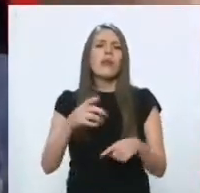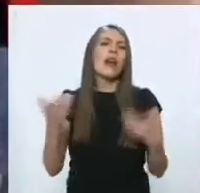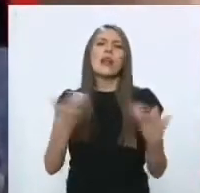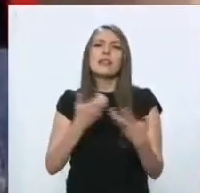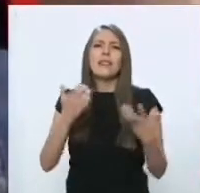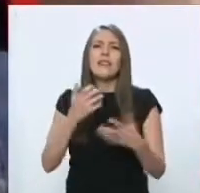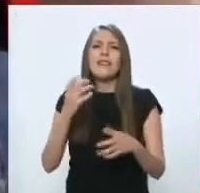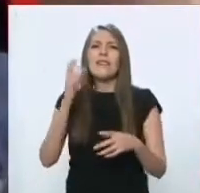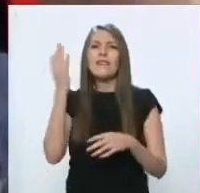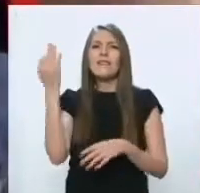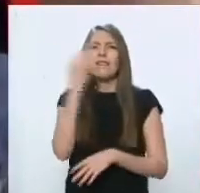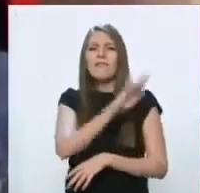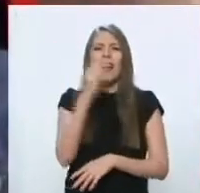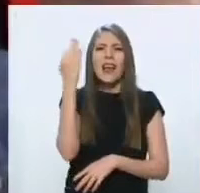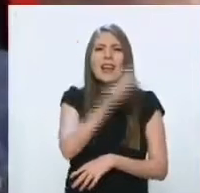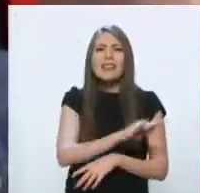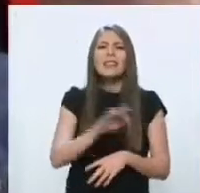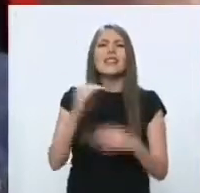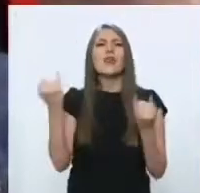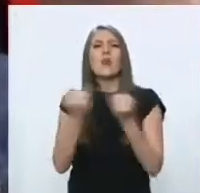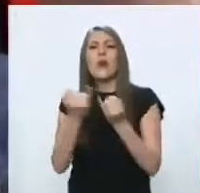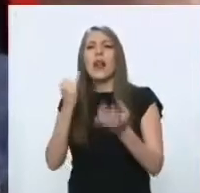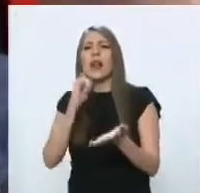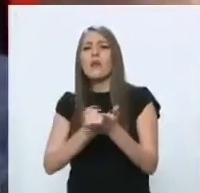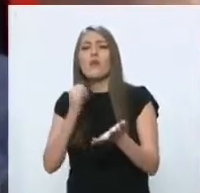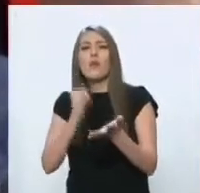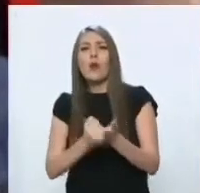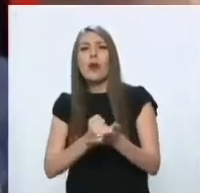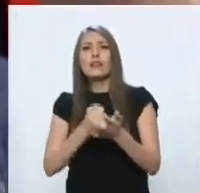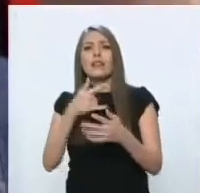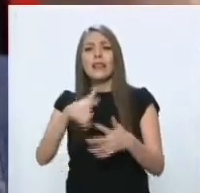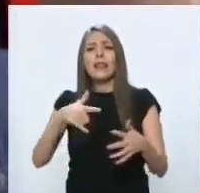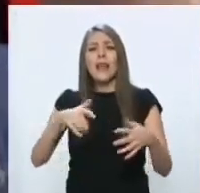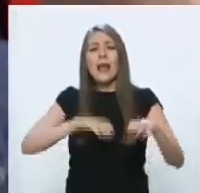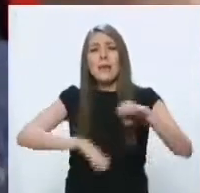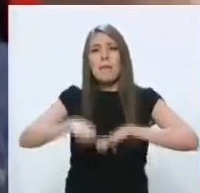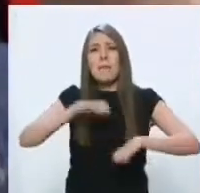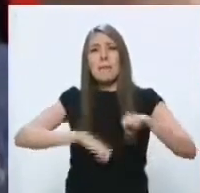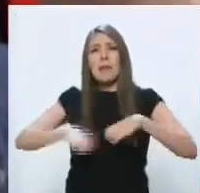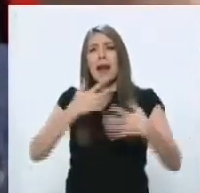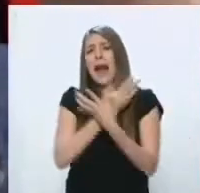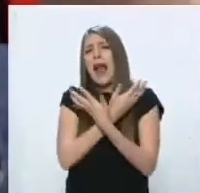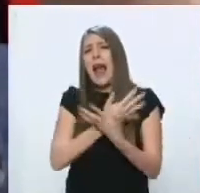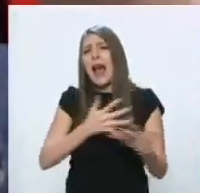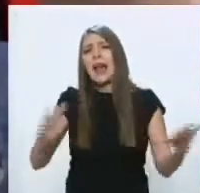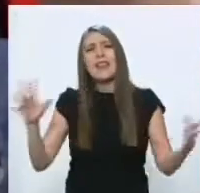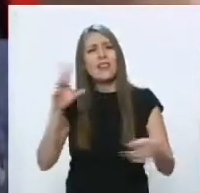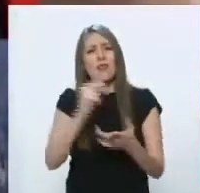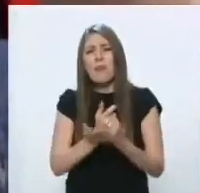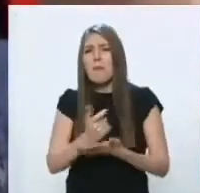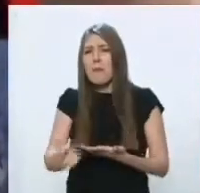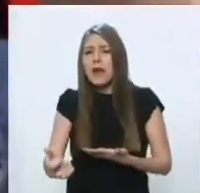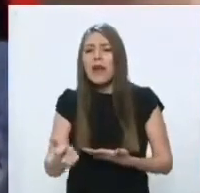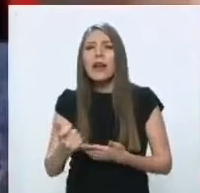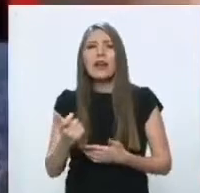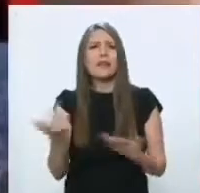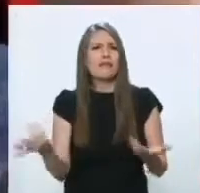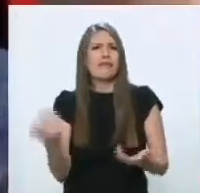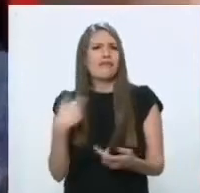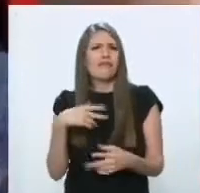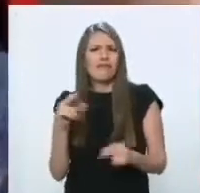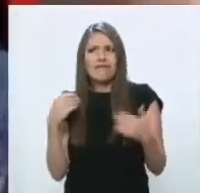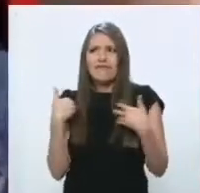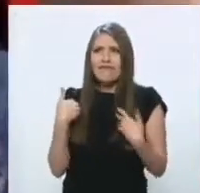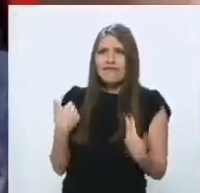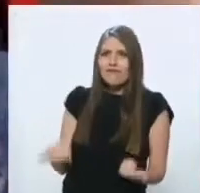combatido esto de la condonación de impuestos a grandes empresas, que era, además de un secreto, algo, me parece algo